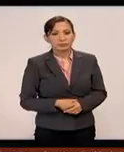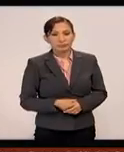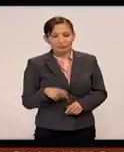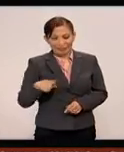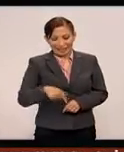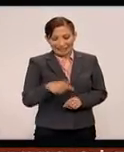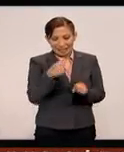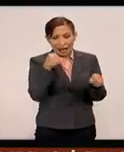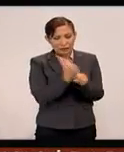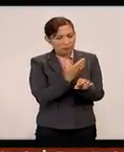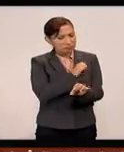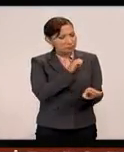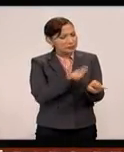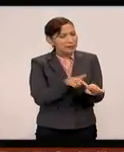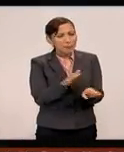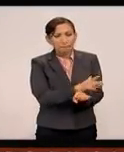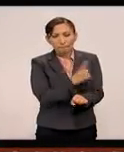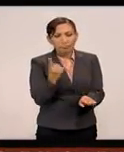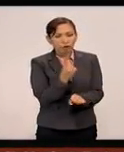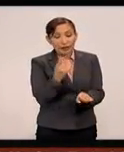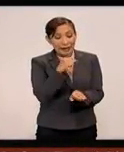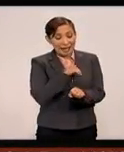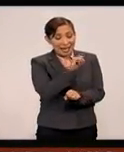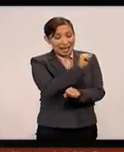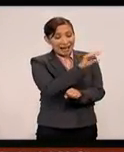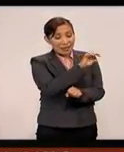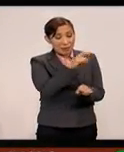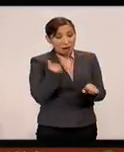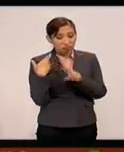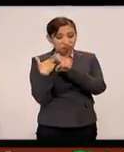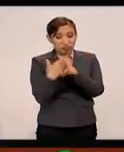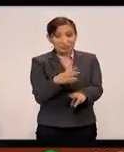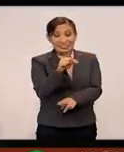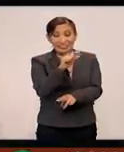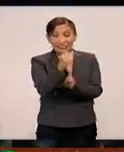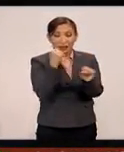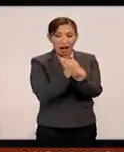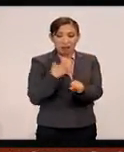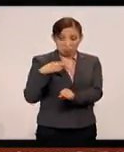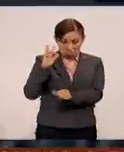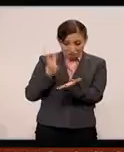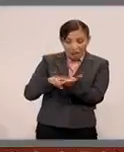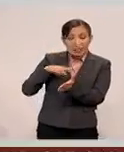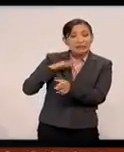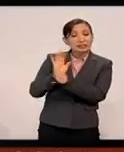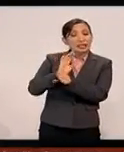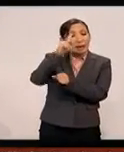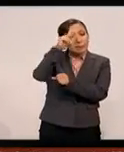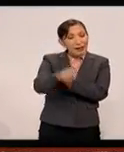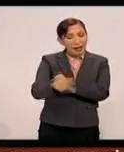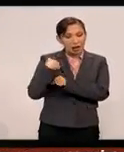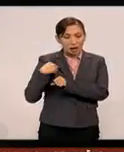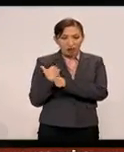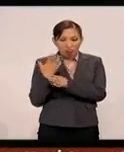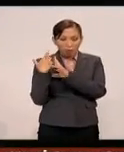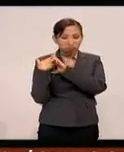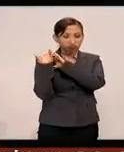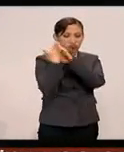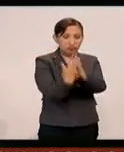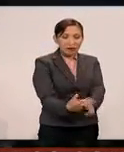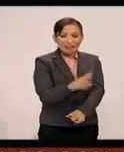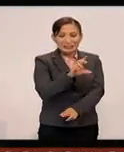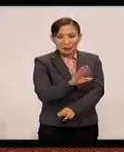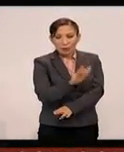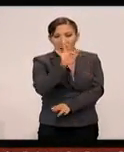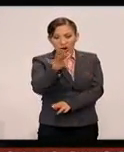Este año es muy especial, pues la Academia cumple 70 años de reconocer el cine mexicano. La ceremonia de la 58